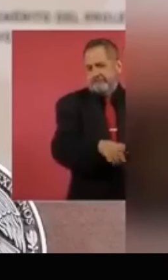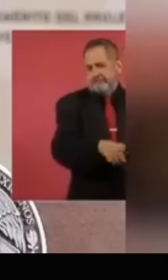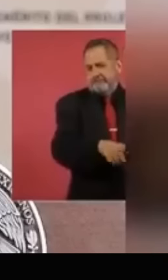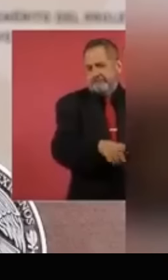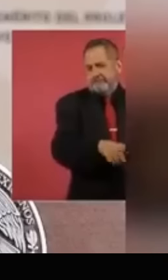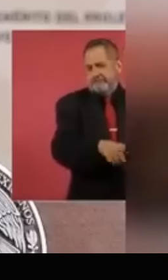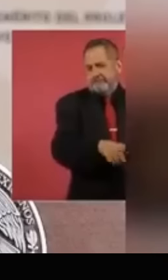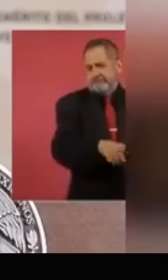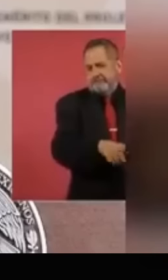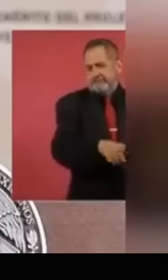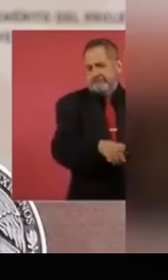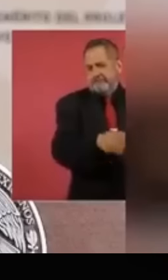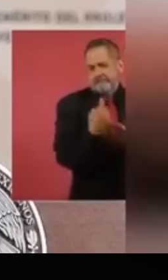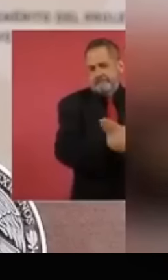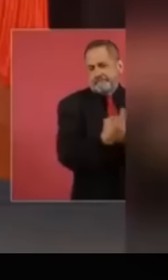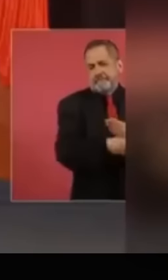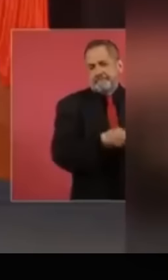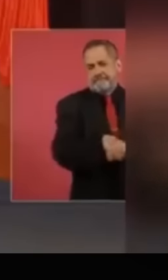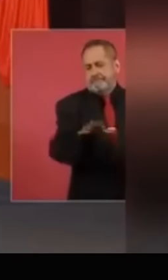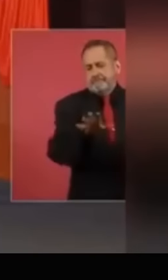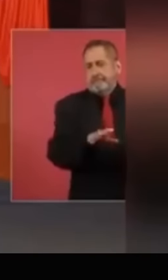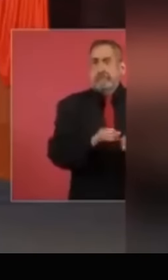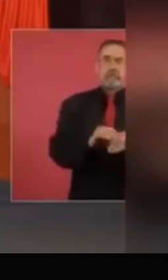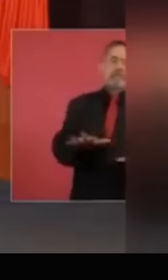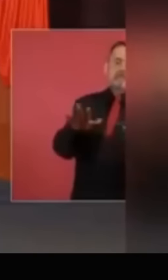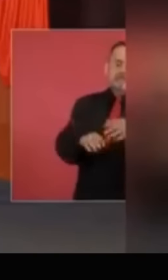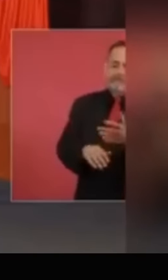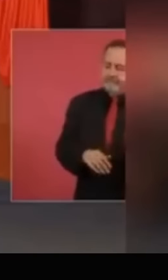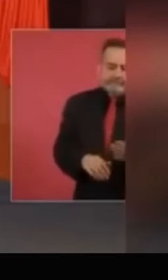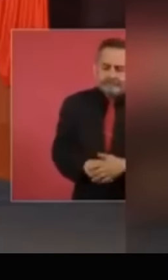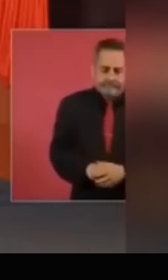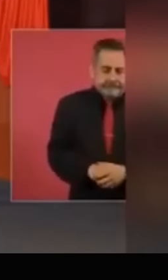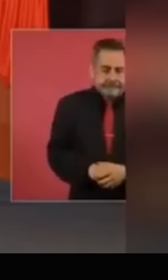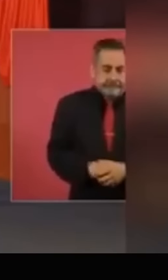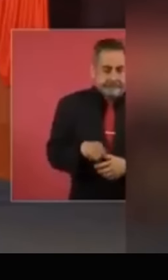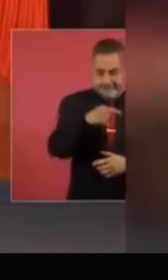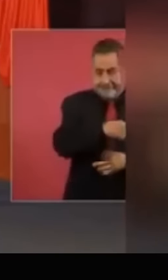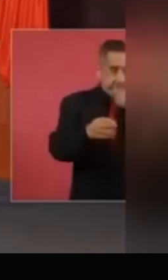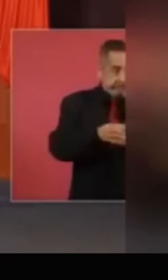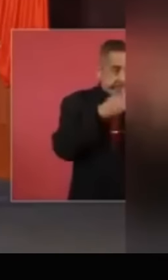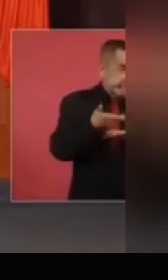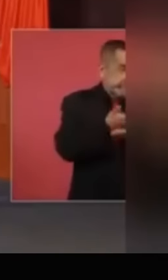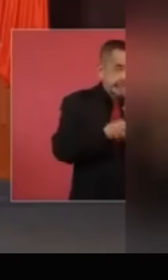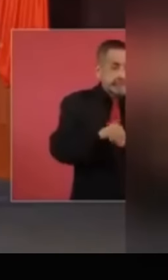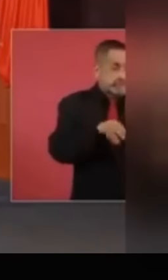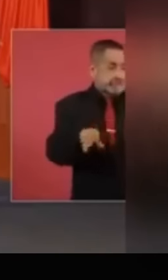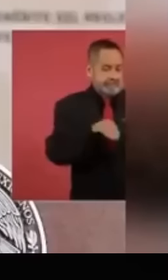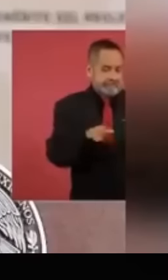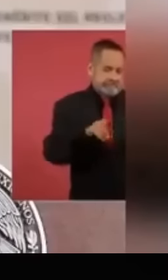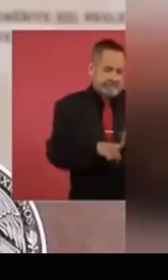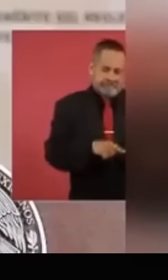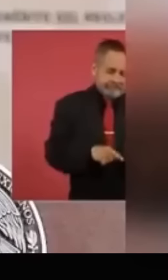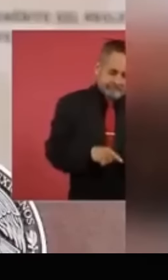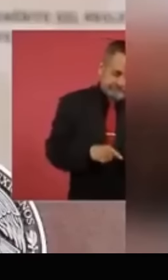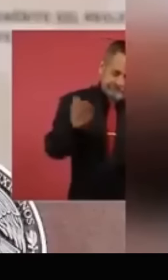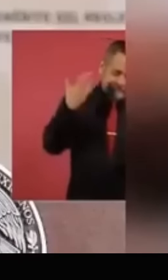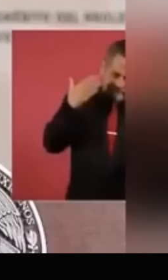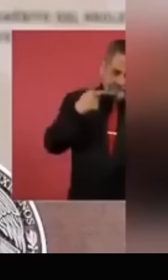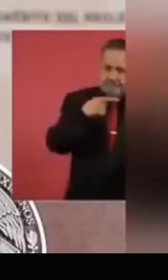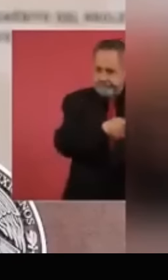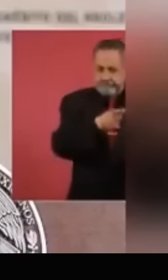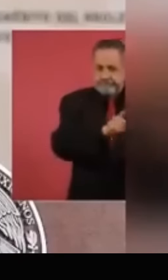luego qué más señorita señora Perdón ahora bien los mensajes más compartidos de esta campaña además de los ya mencionados